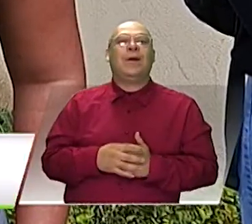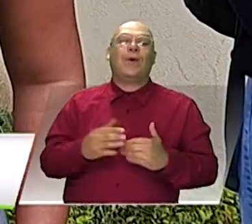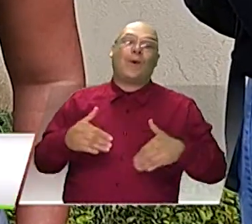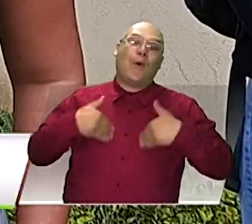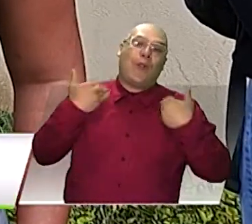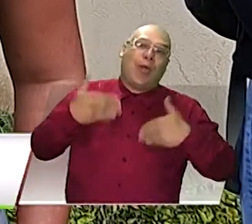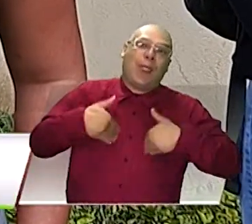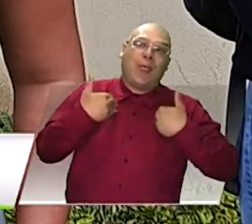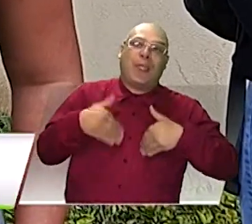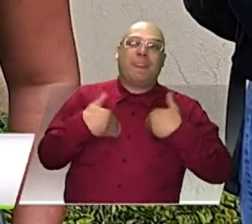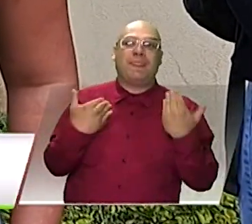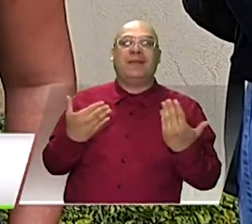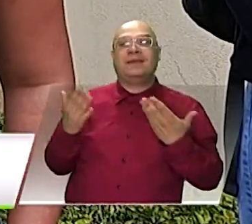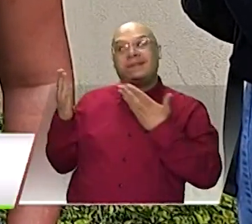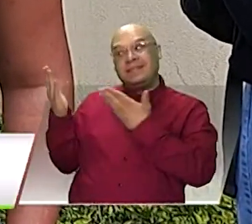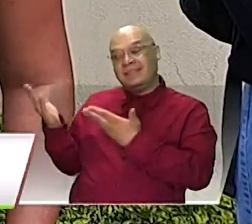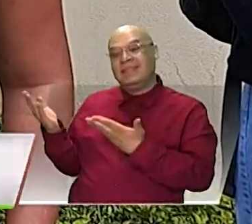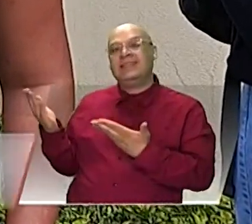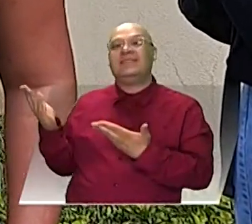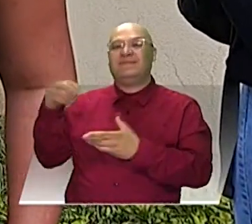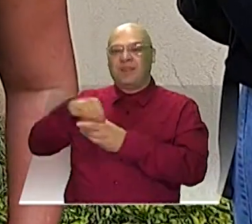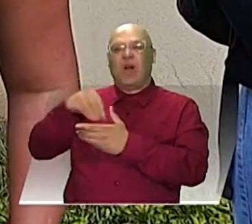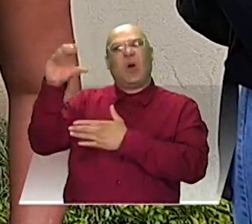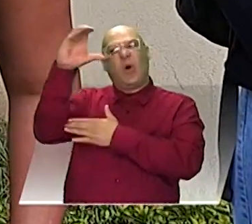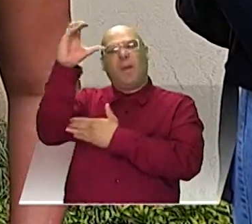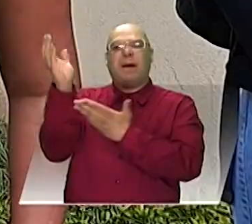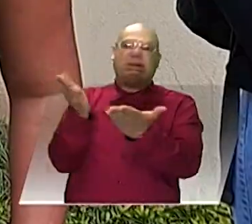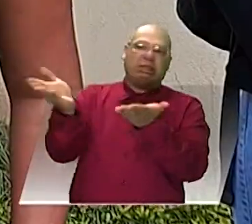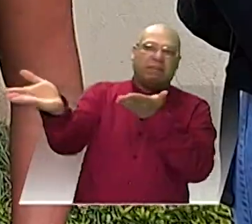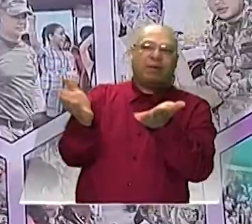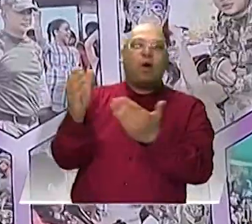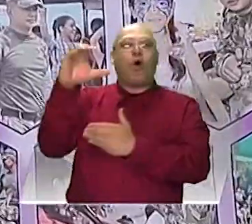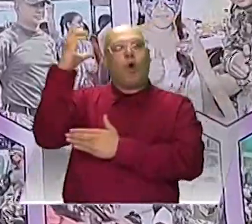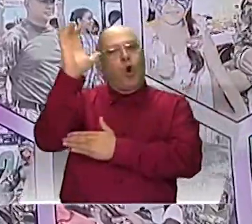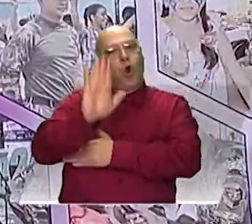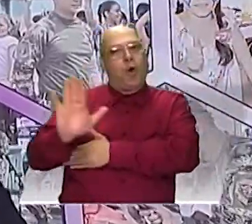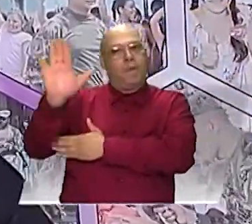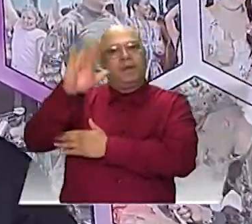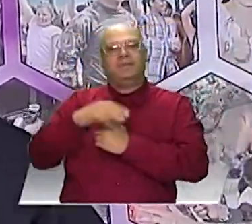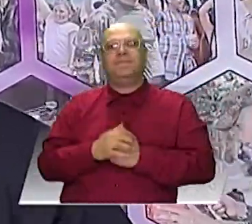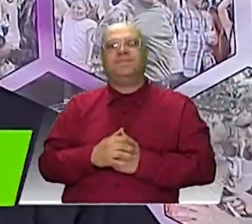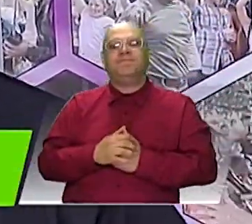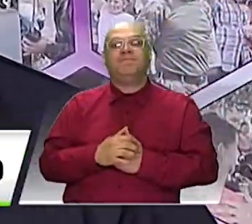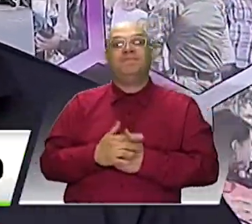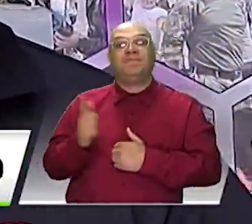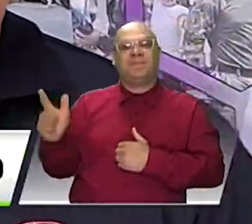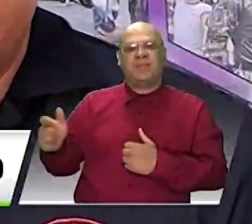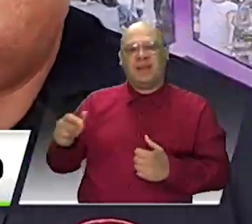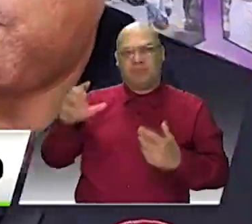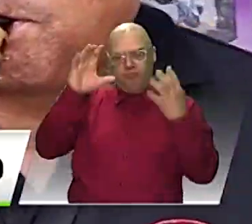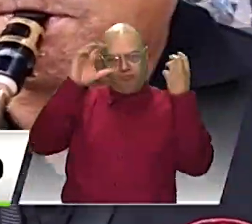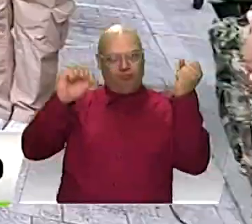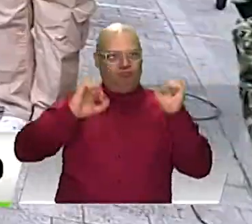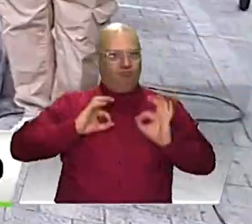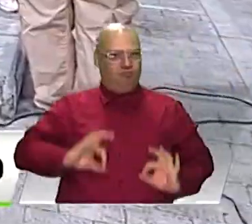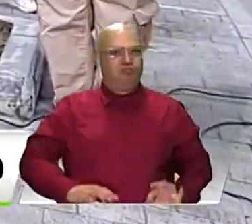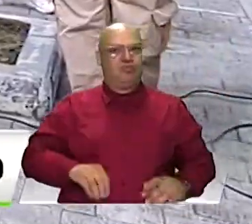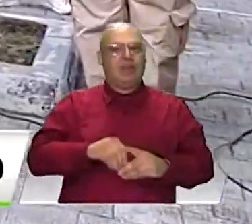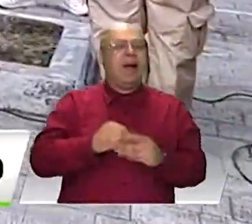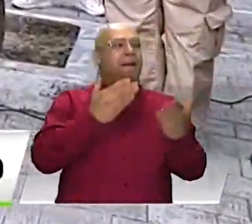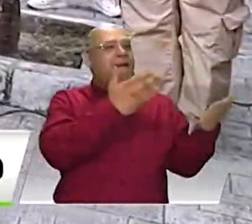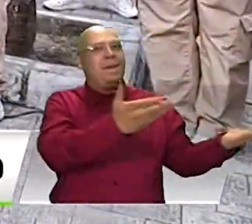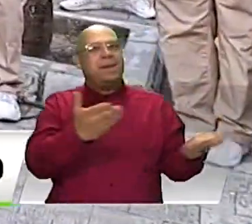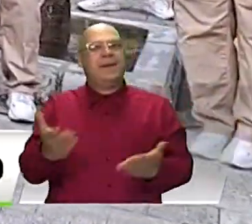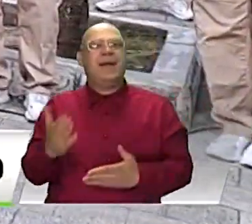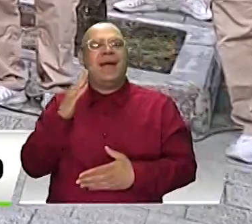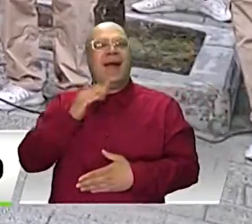de que ella venga a servirle al país y a la patria. El Batallón de Apoyo de Acción Integral le dio la bienvenida a